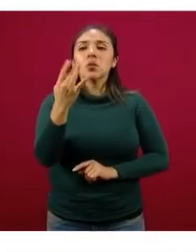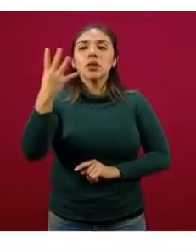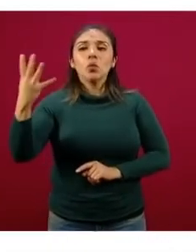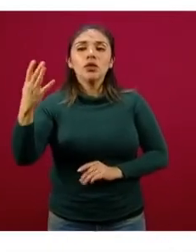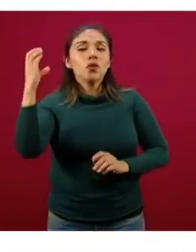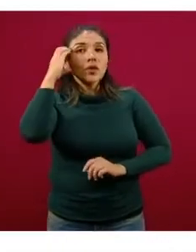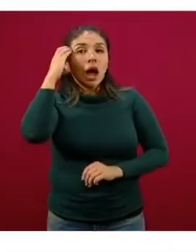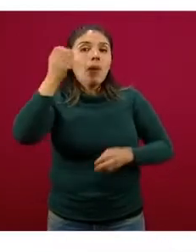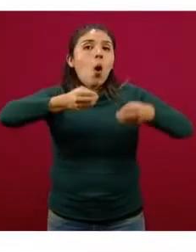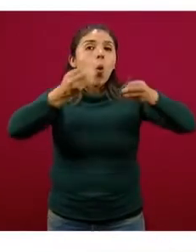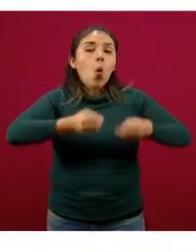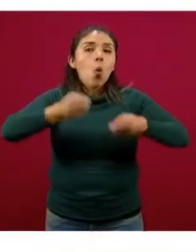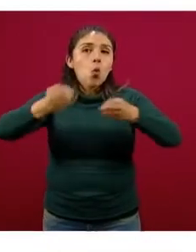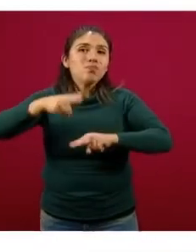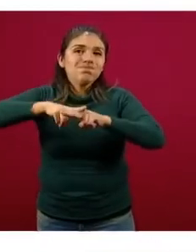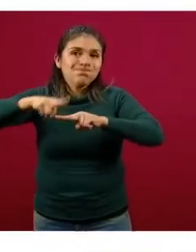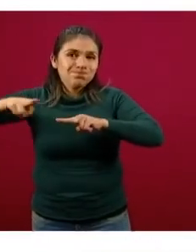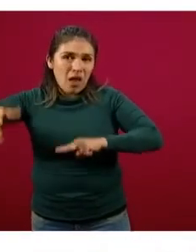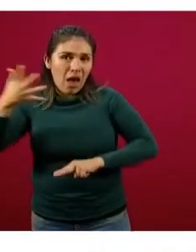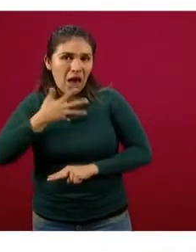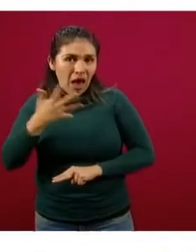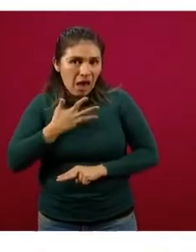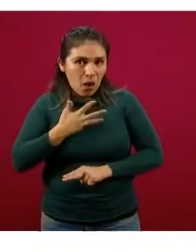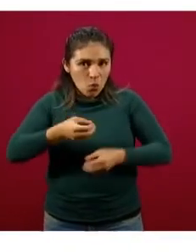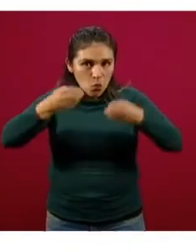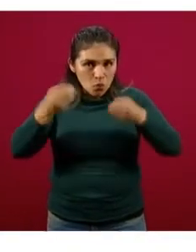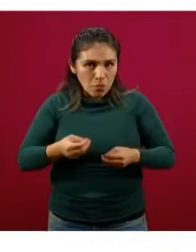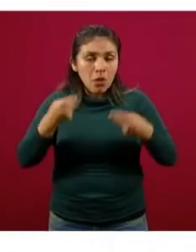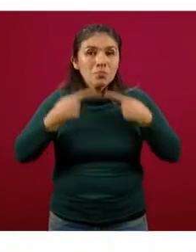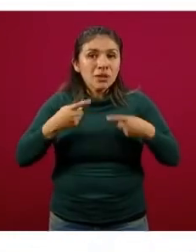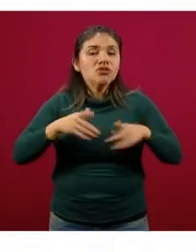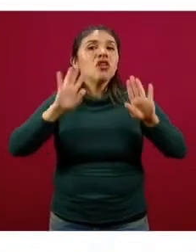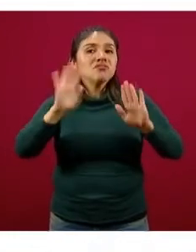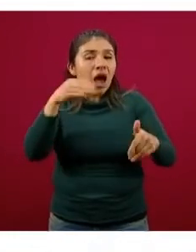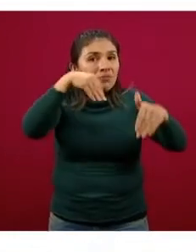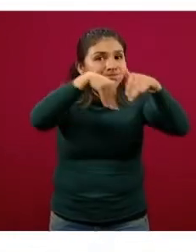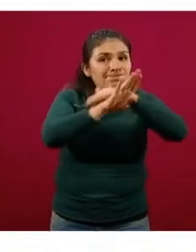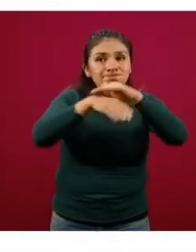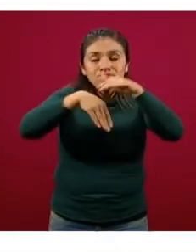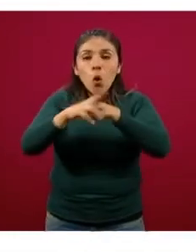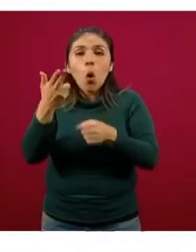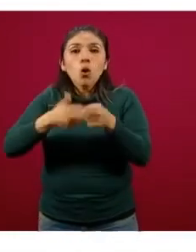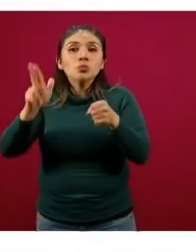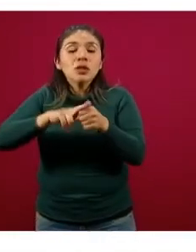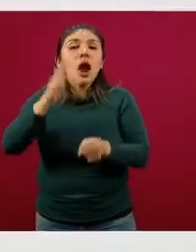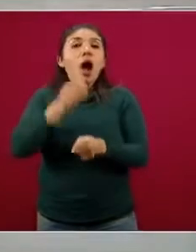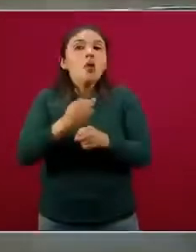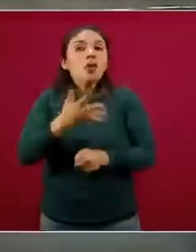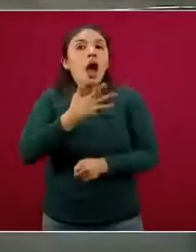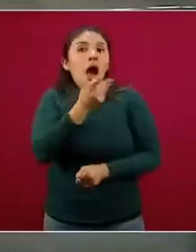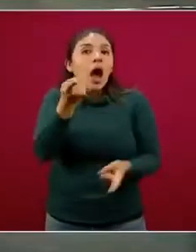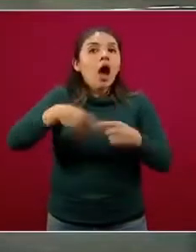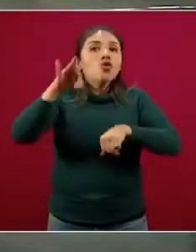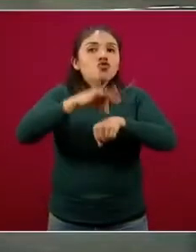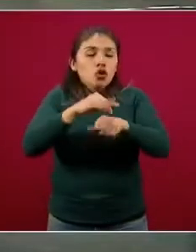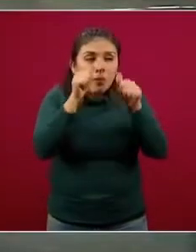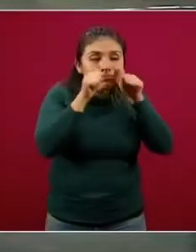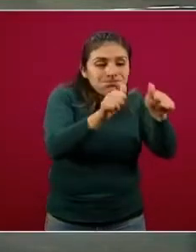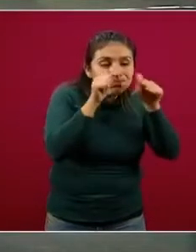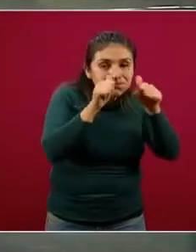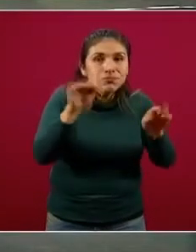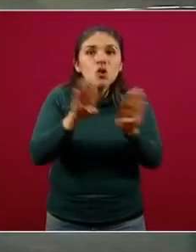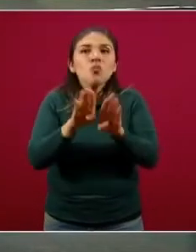6.754 camas ocupadas, o sea, es decir, pacientes que ya fueron ingresados y que en este momento están recibiendo la atención médica como